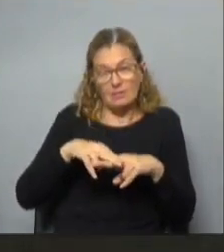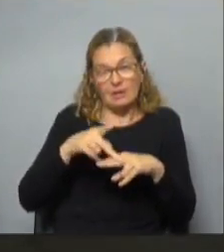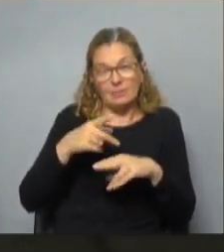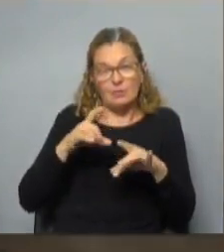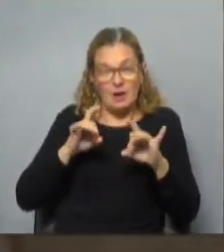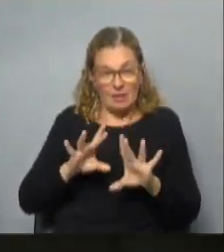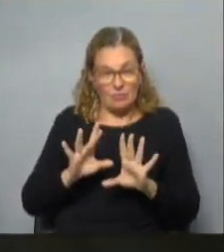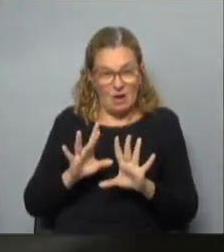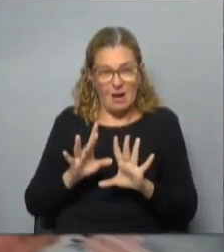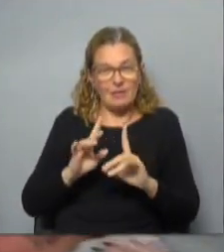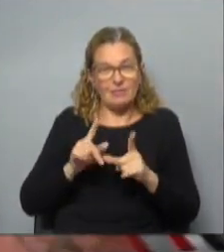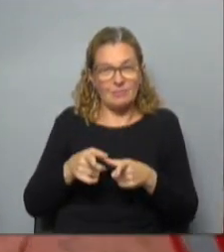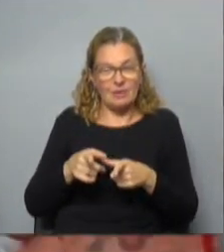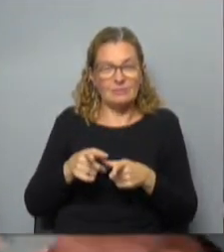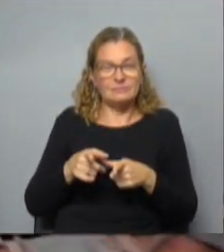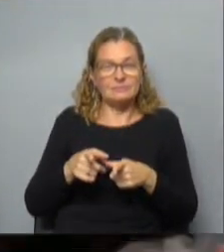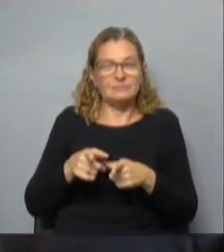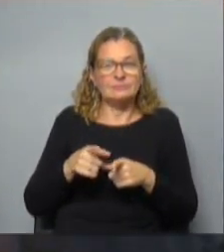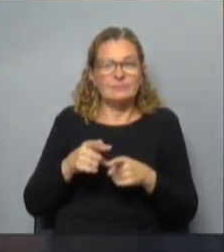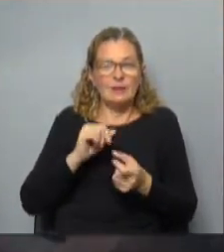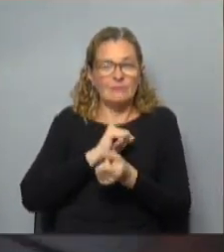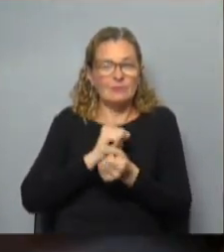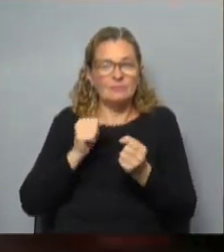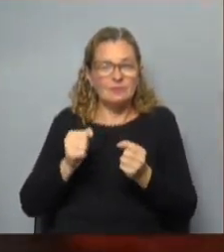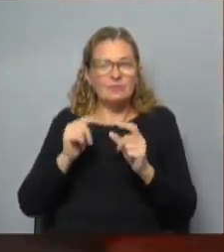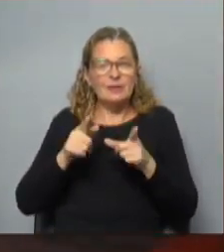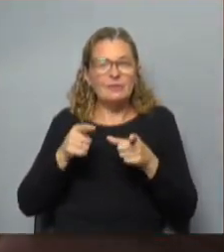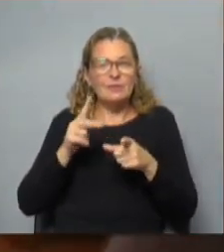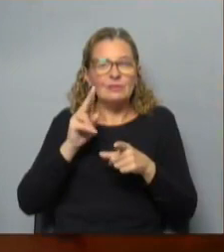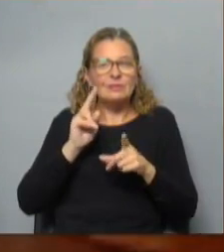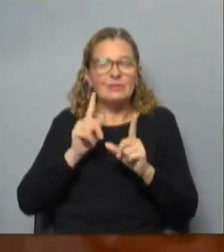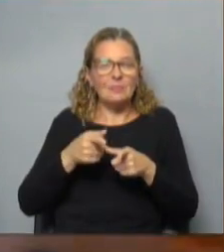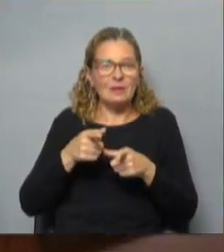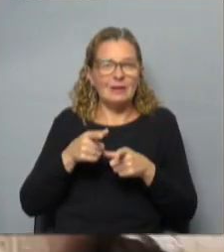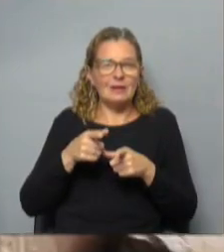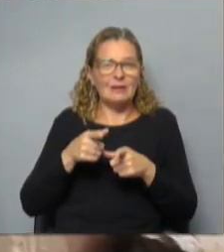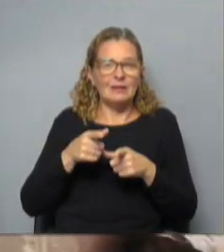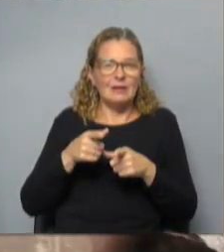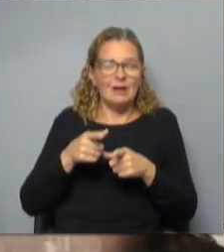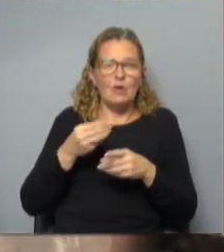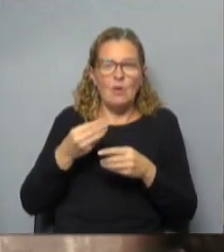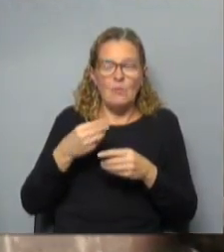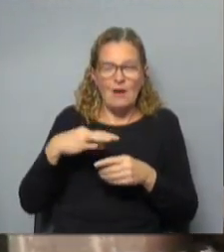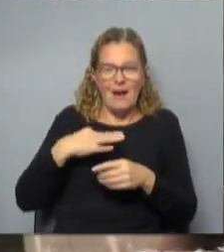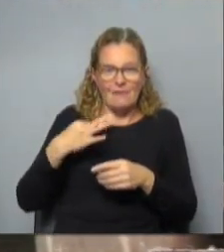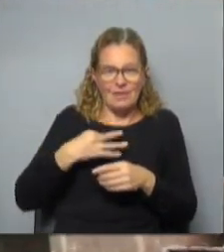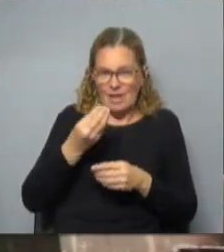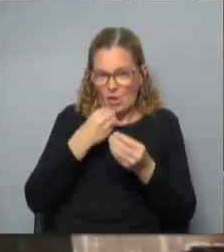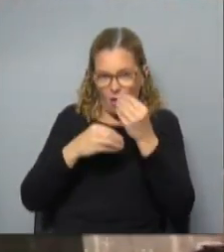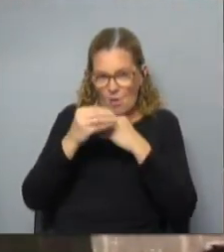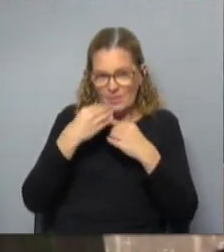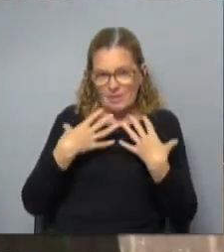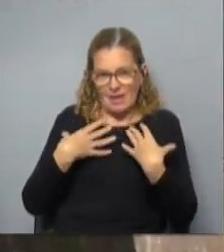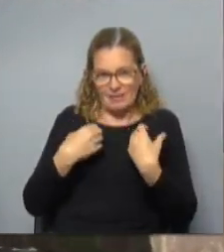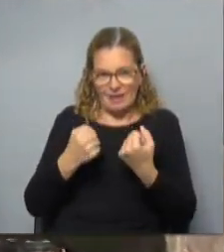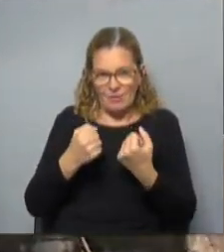causas naturales en privación de libertad y esto tiene impactos también en las condiciones de vida en la alimentación en la salud